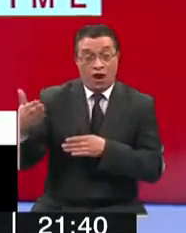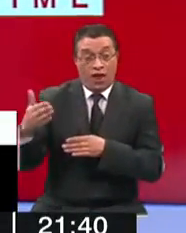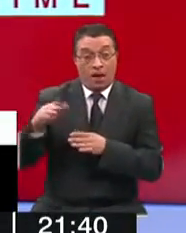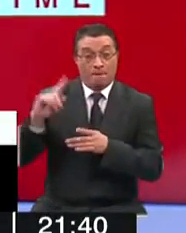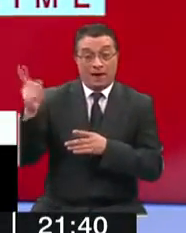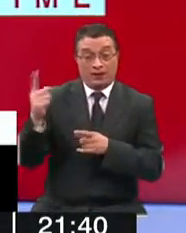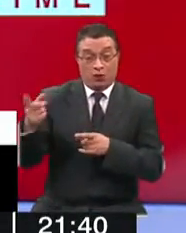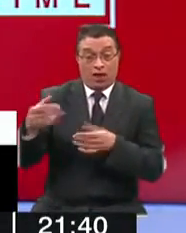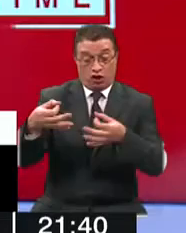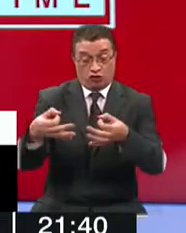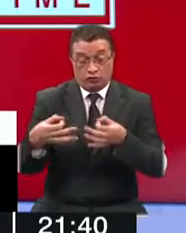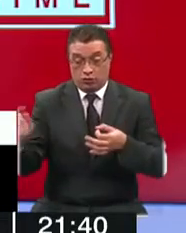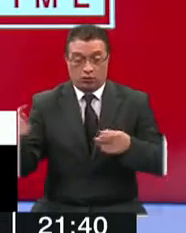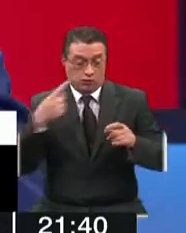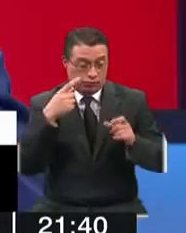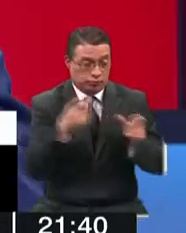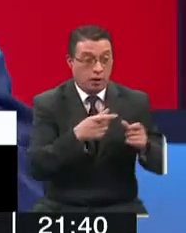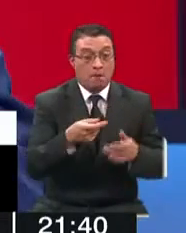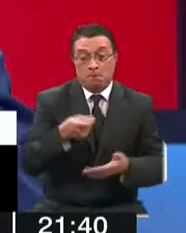pagado por la misma ISAPRE?